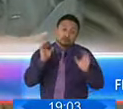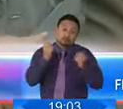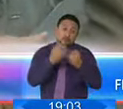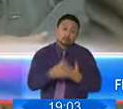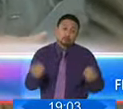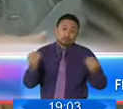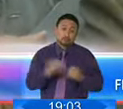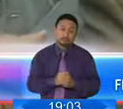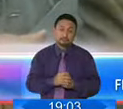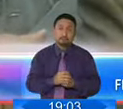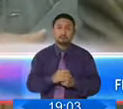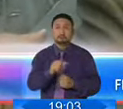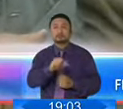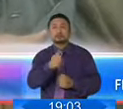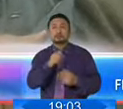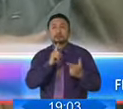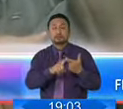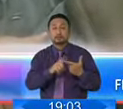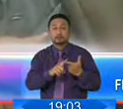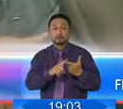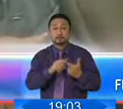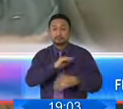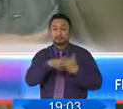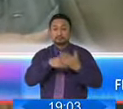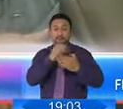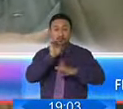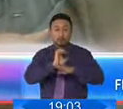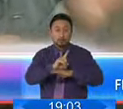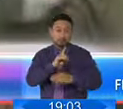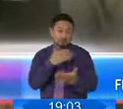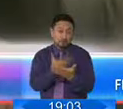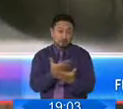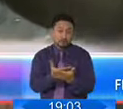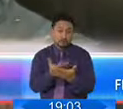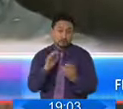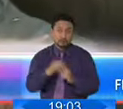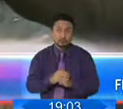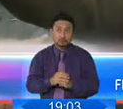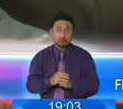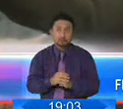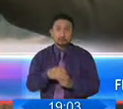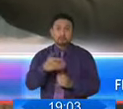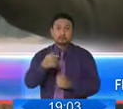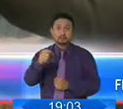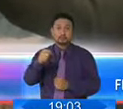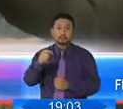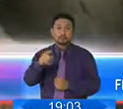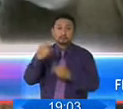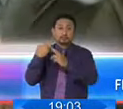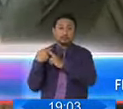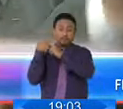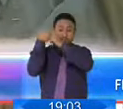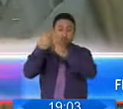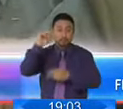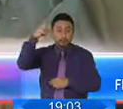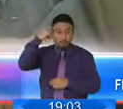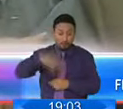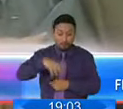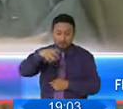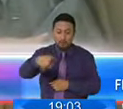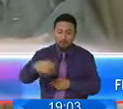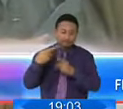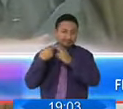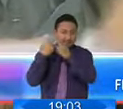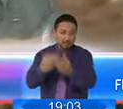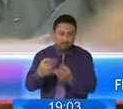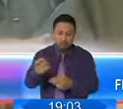Otra, que a nivel nacional lo están planteando, es entregar las llaves al Estado. Porque definitivamente, como estamos,